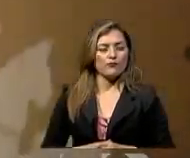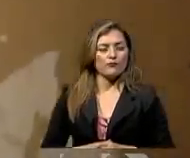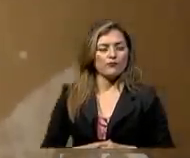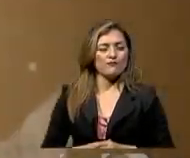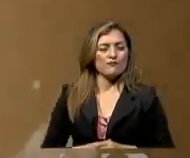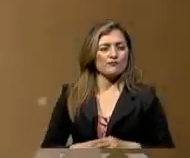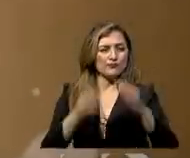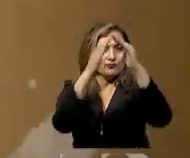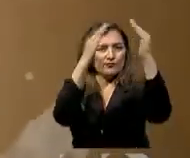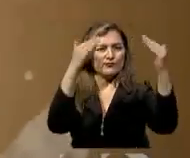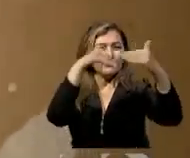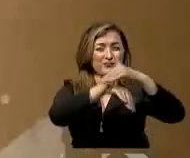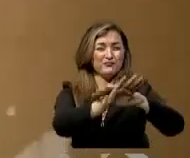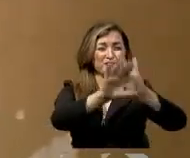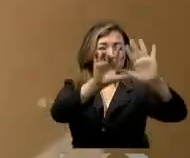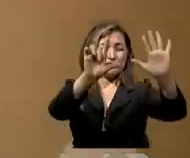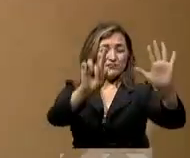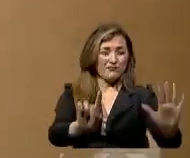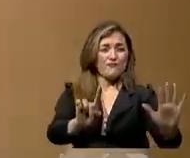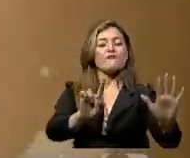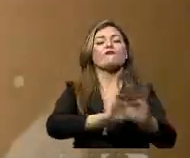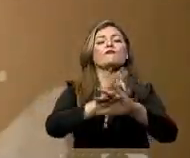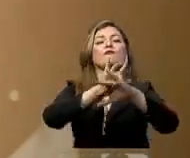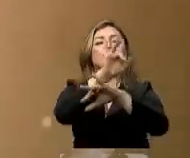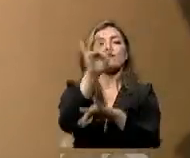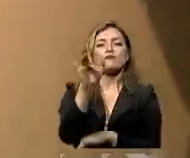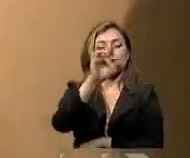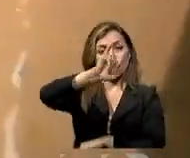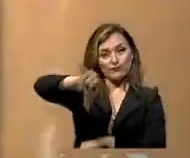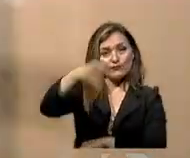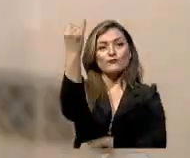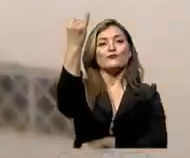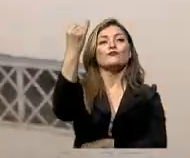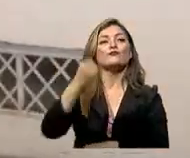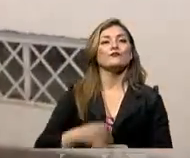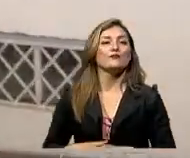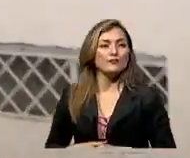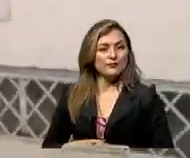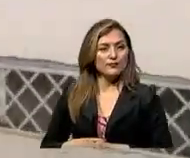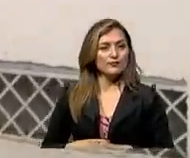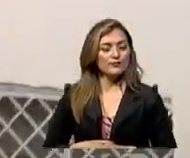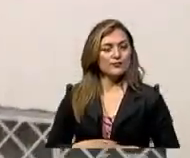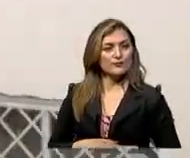6 allanamientos se realizaron durante la madrugada de este jueves.